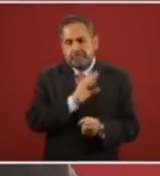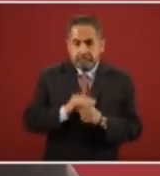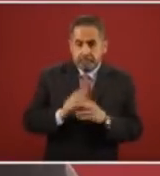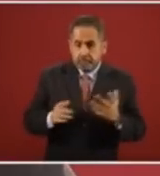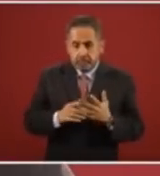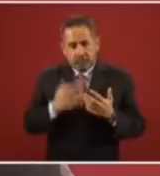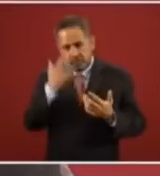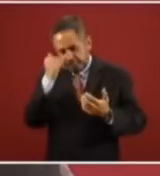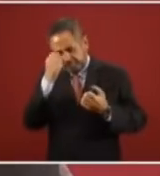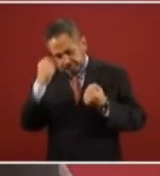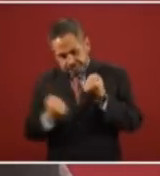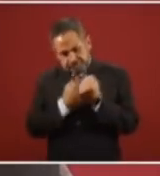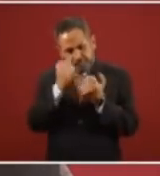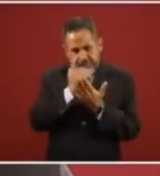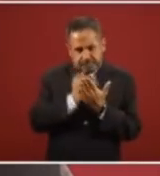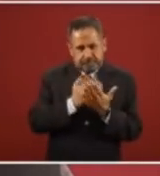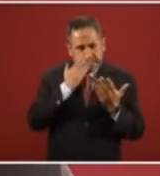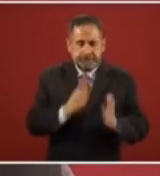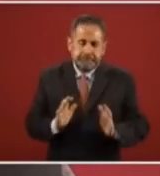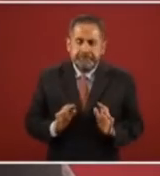con fundamentos.